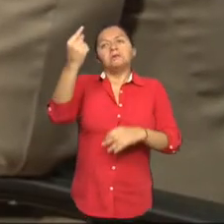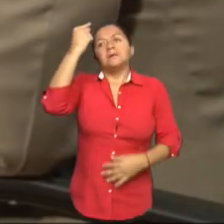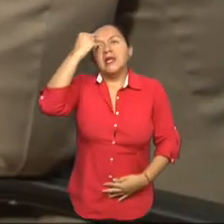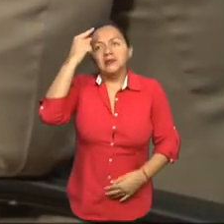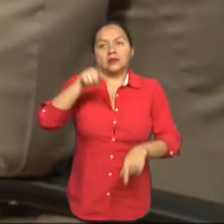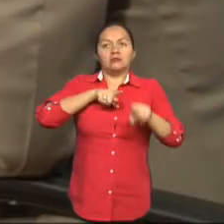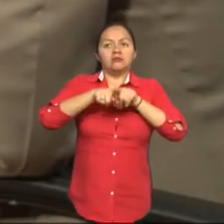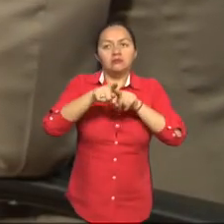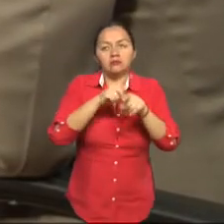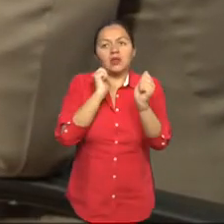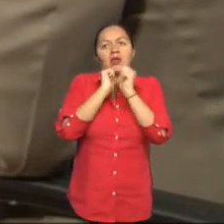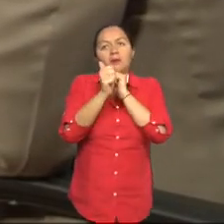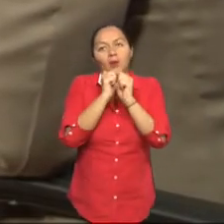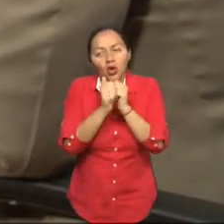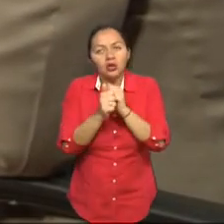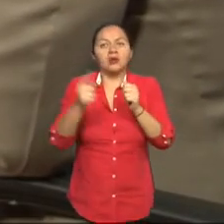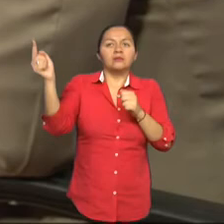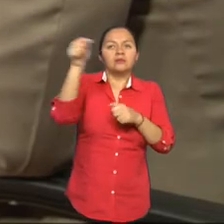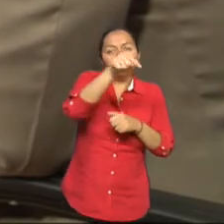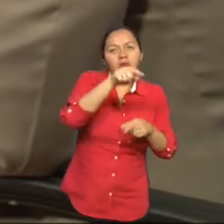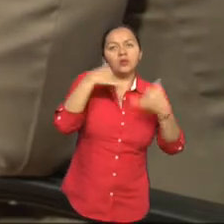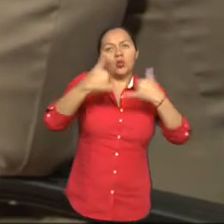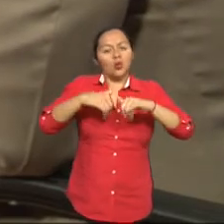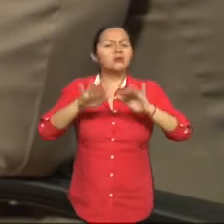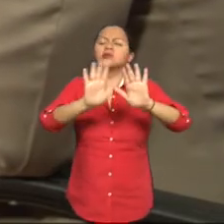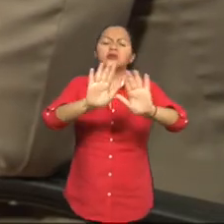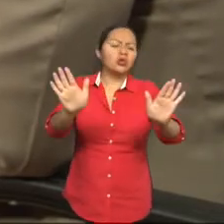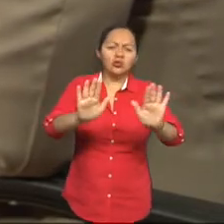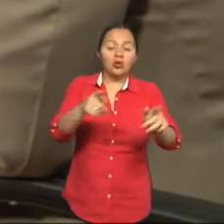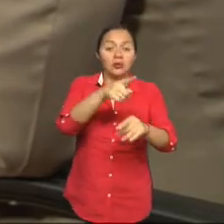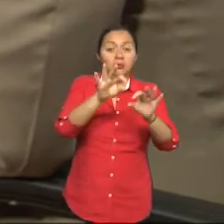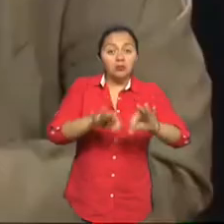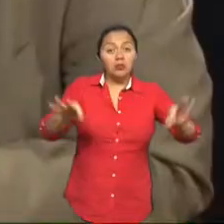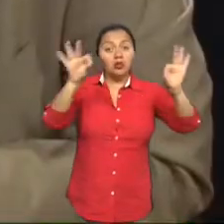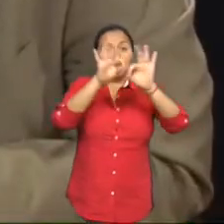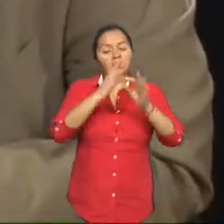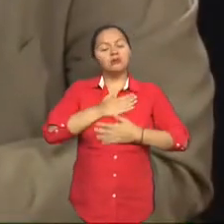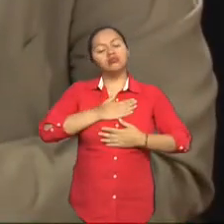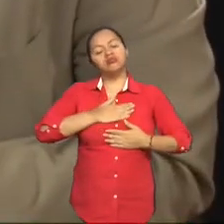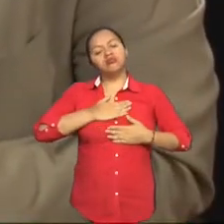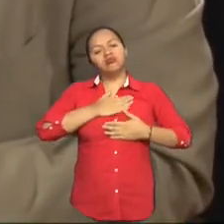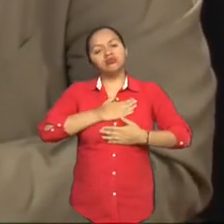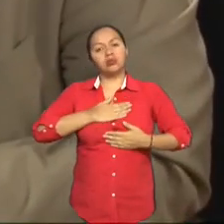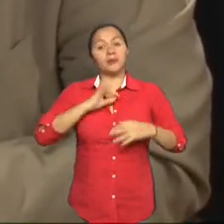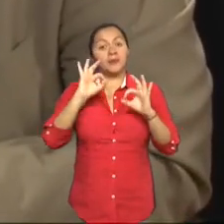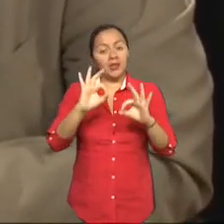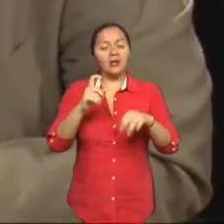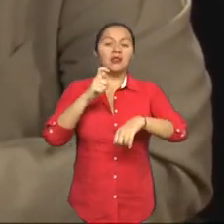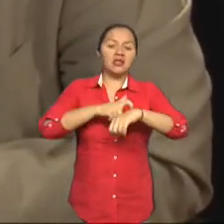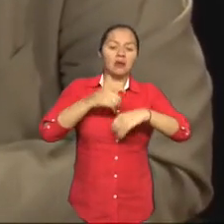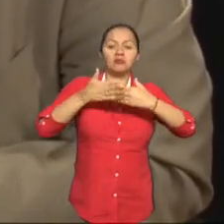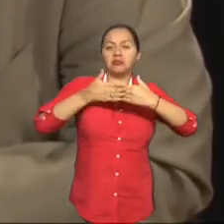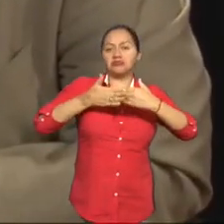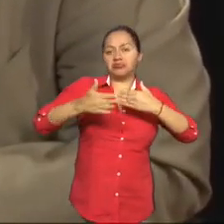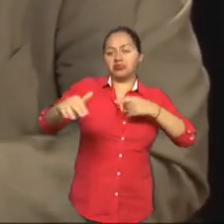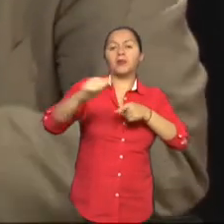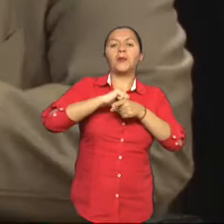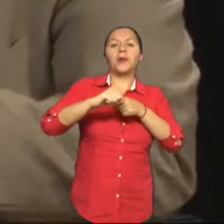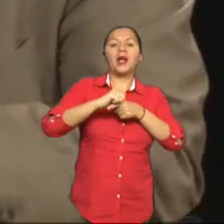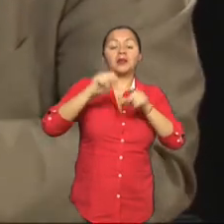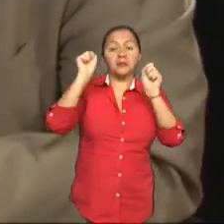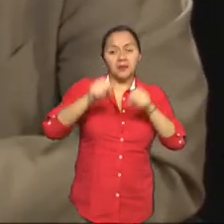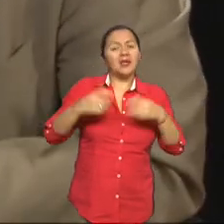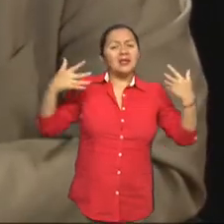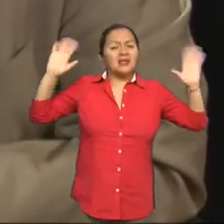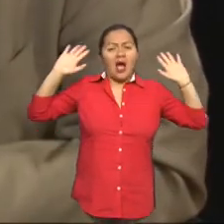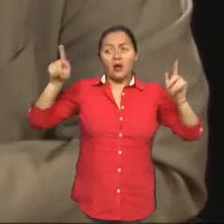que deportista y alto rendimiento y ya, no. También existe lo que es el desentrenamiento. O sea, que con el tiempo ellos lleguen a practicar, aunque ya